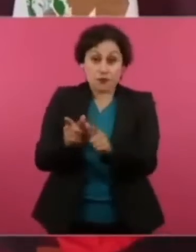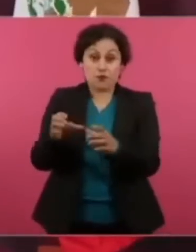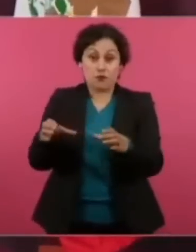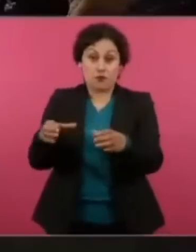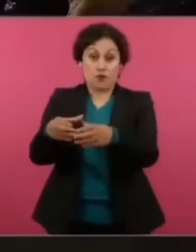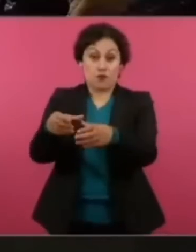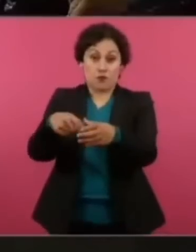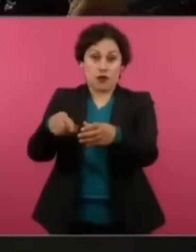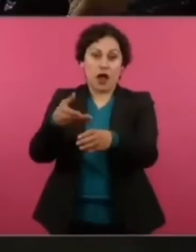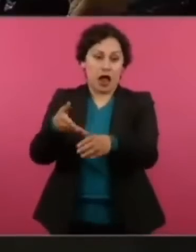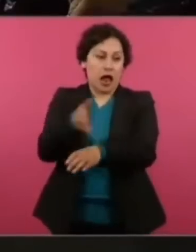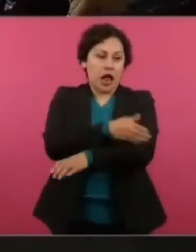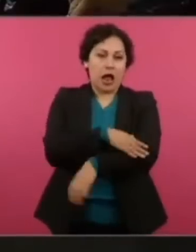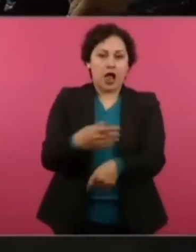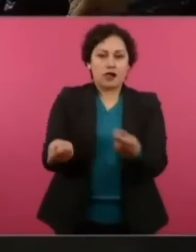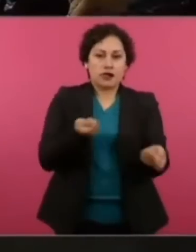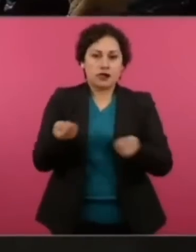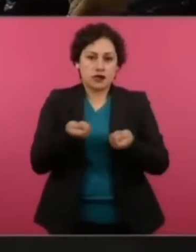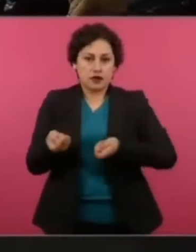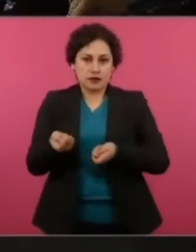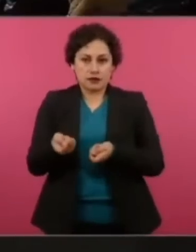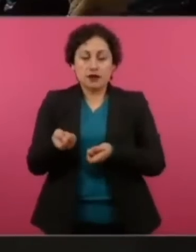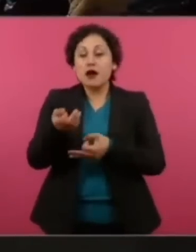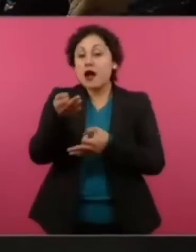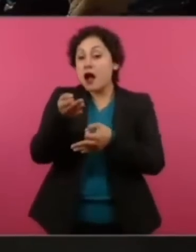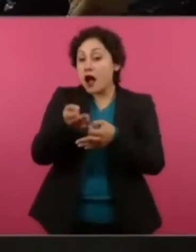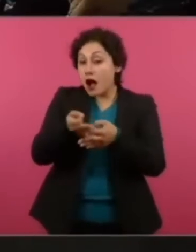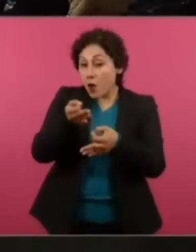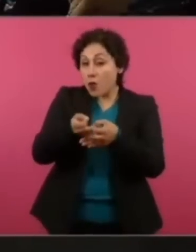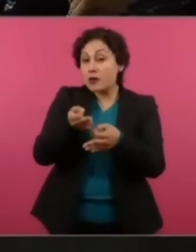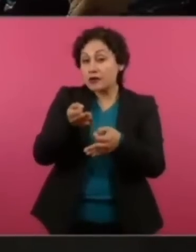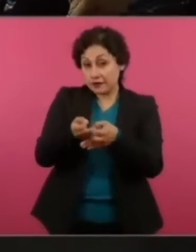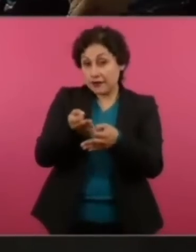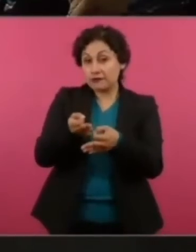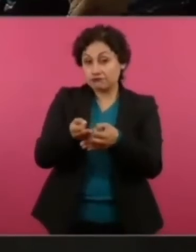que dominaba le sigue pagando.